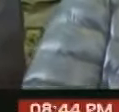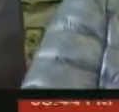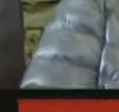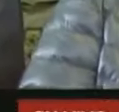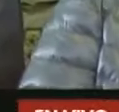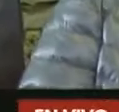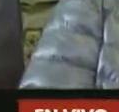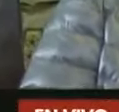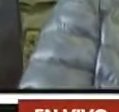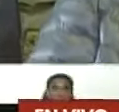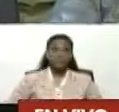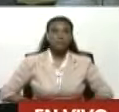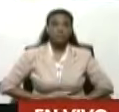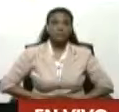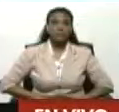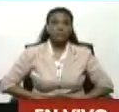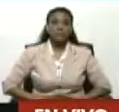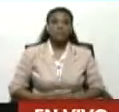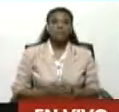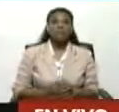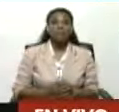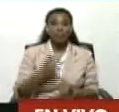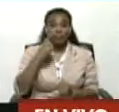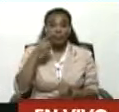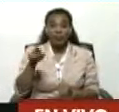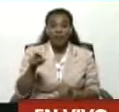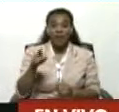tercer bato. ¿Ustedes vieron a Jorge? ¿Ah?